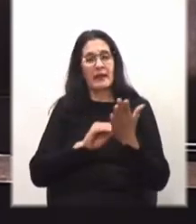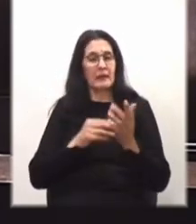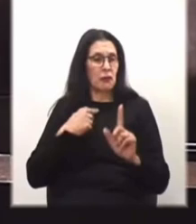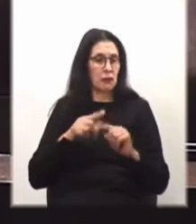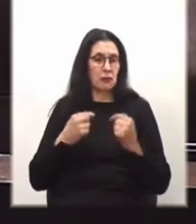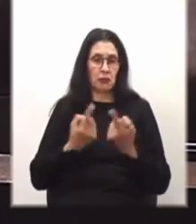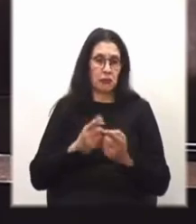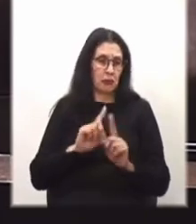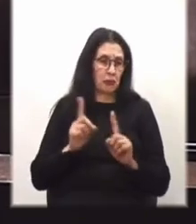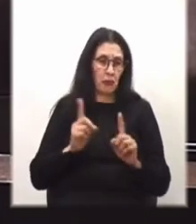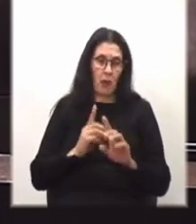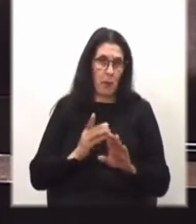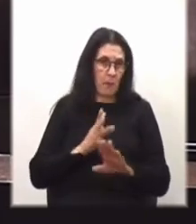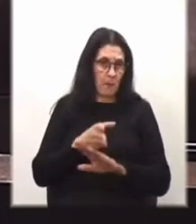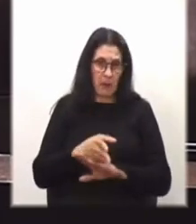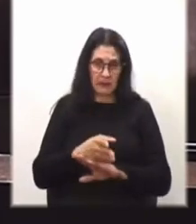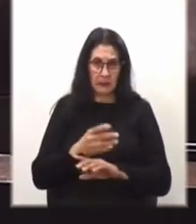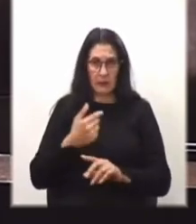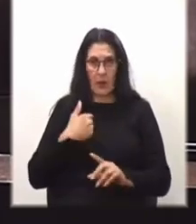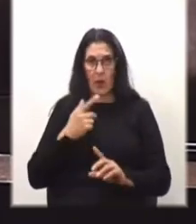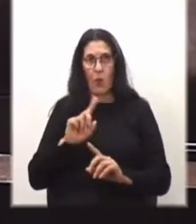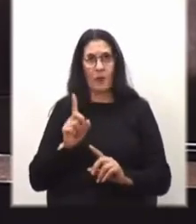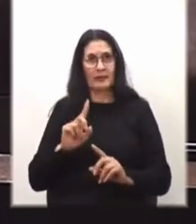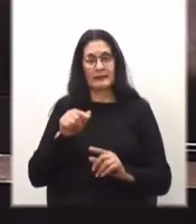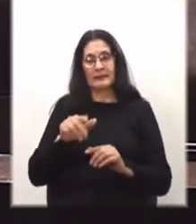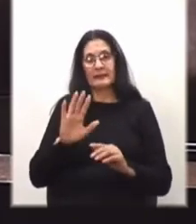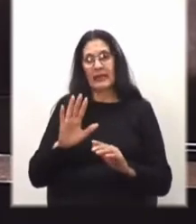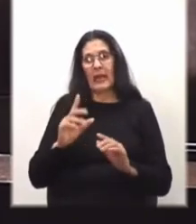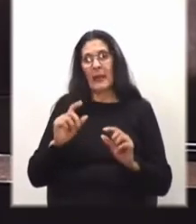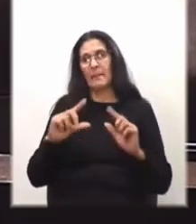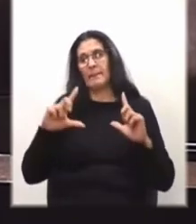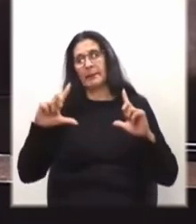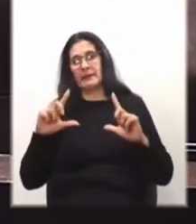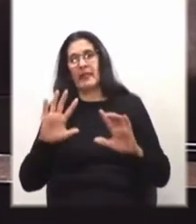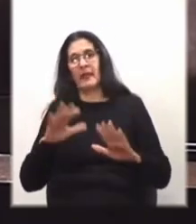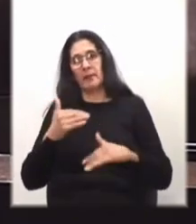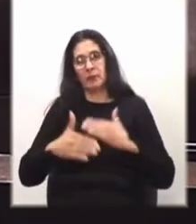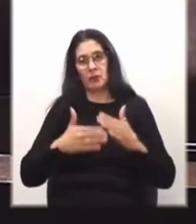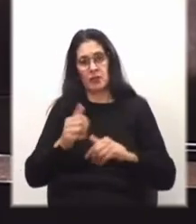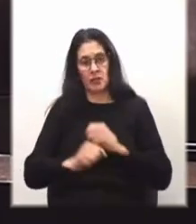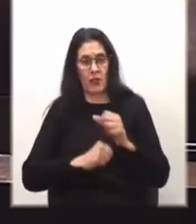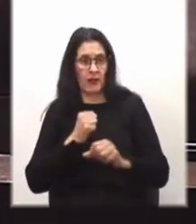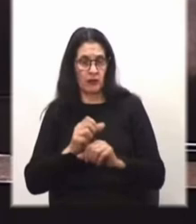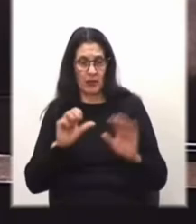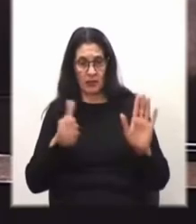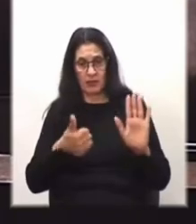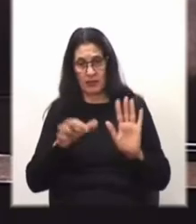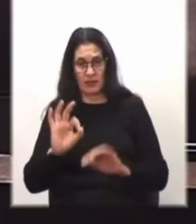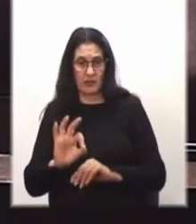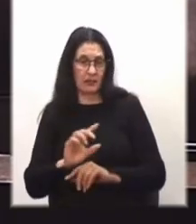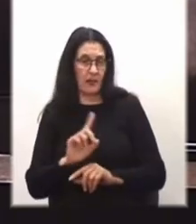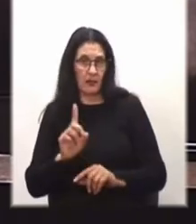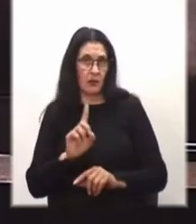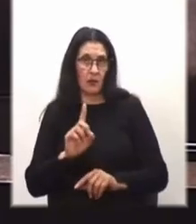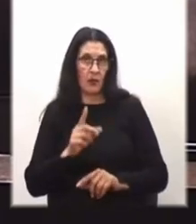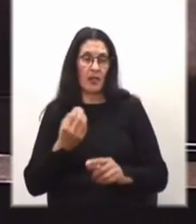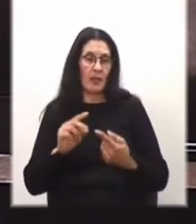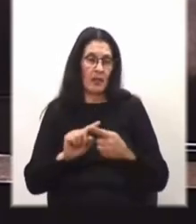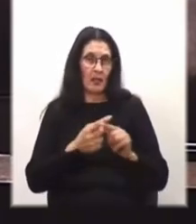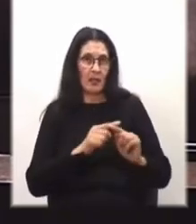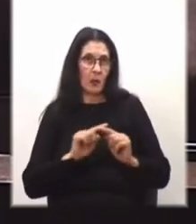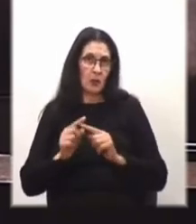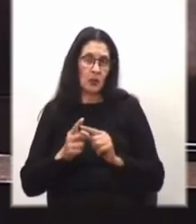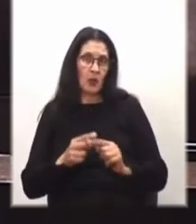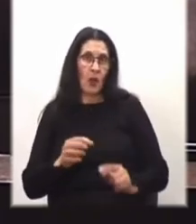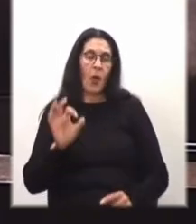participado, no habíamos sido protagonistas de ese proceso de los años 60 de discusión o